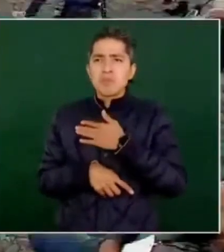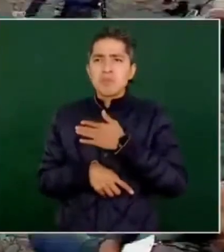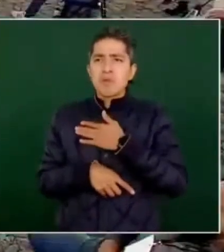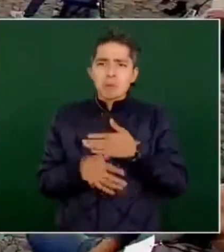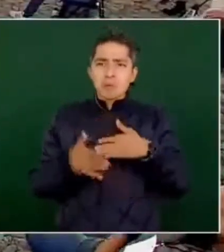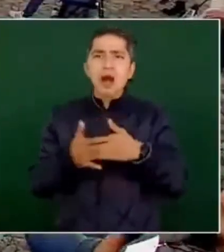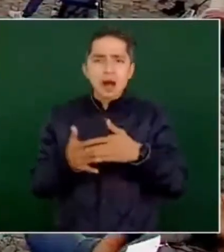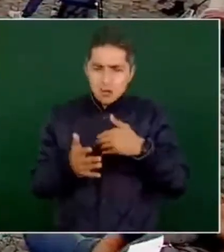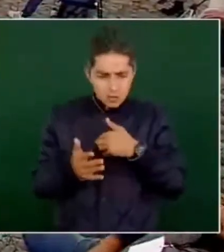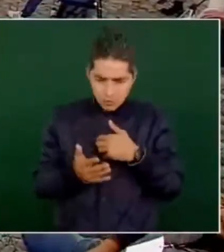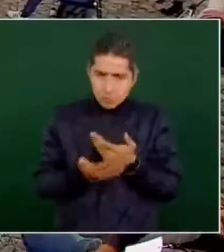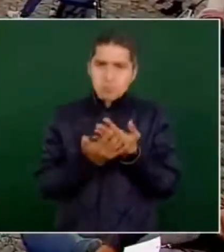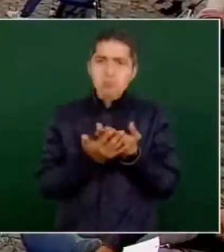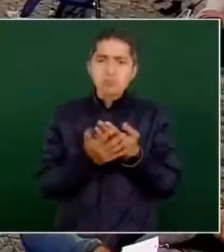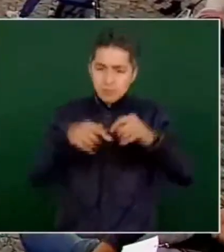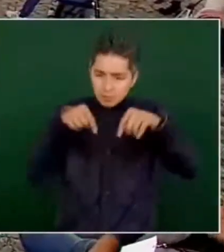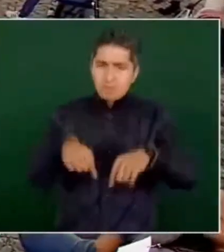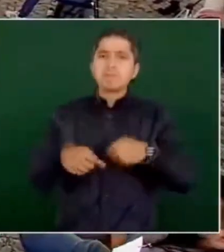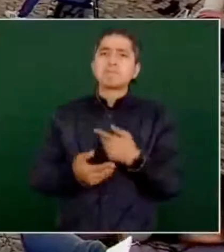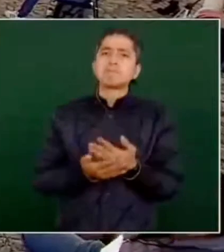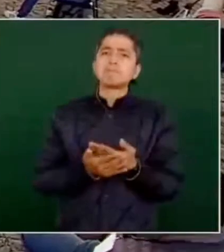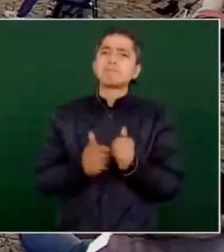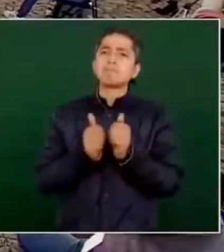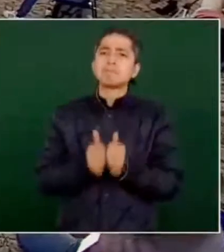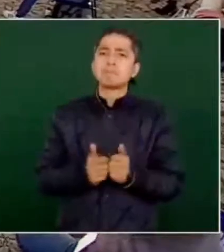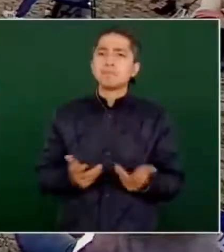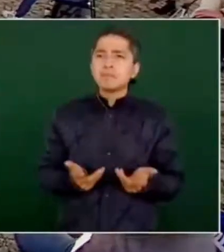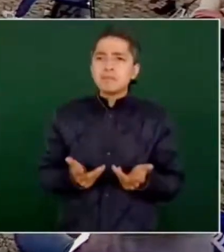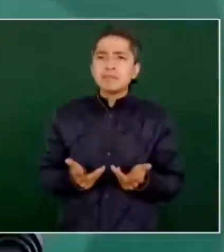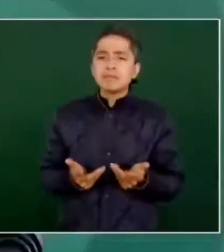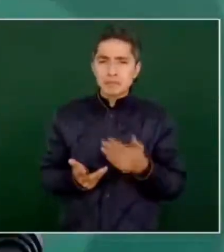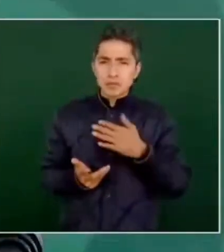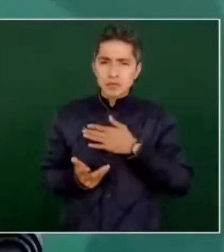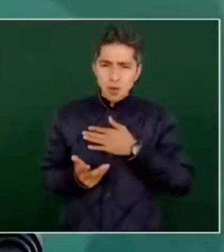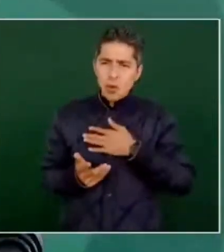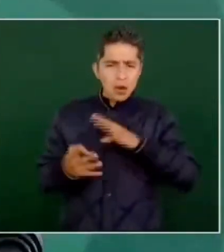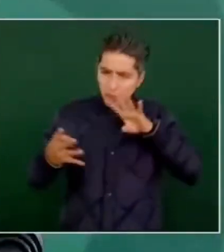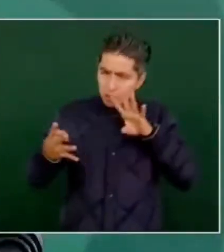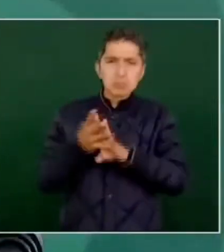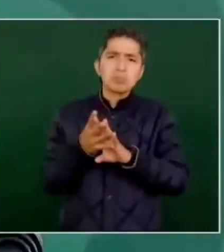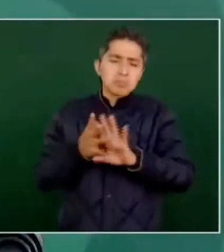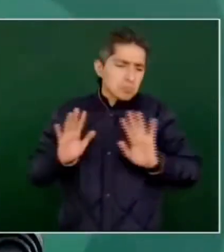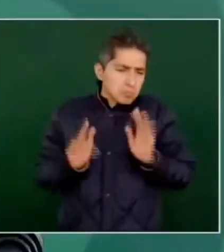aquí los espero y voy a la cárcel,